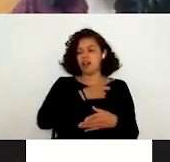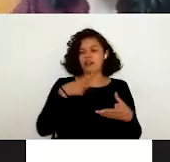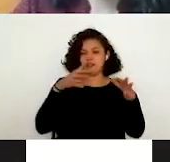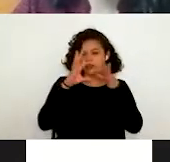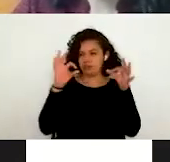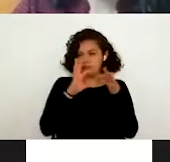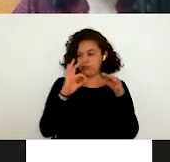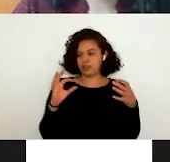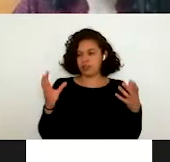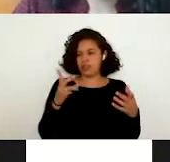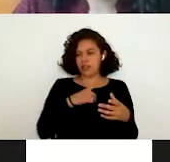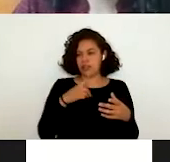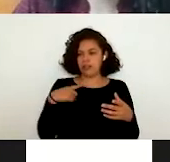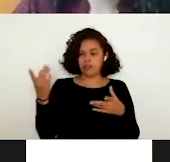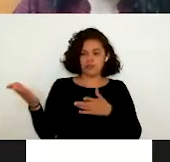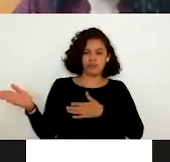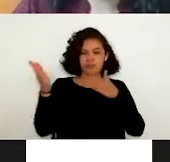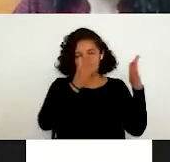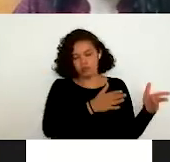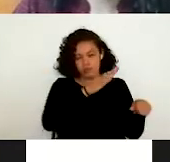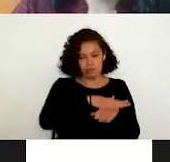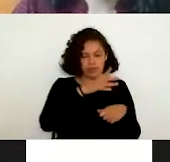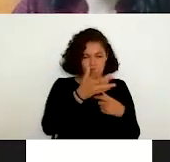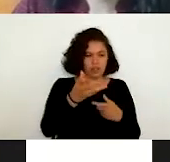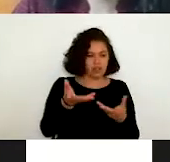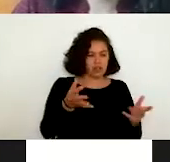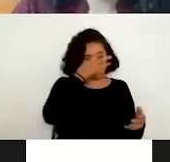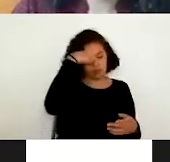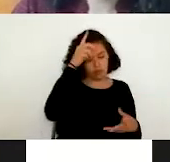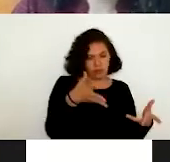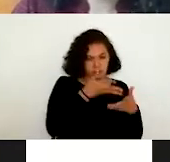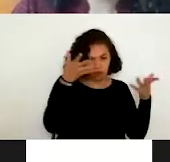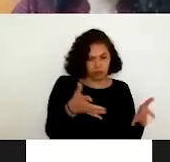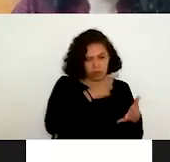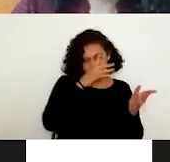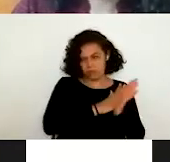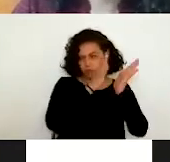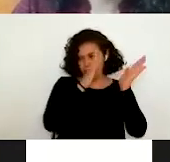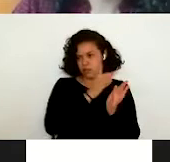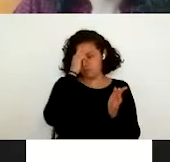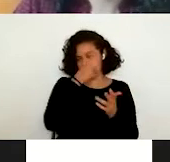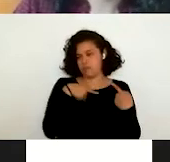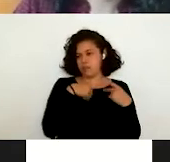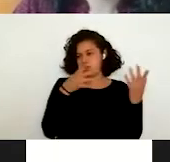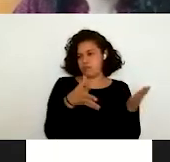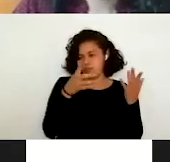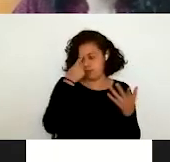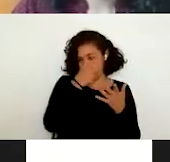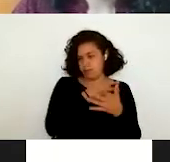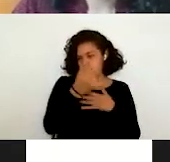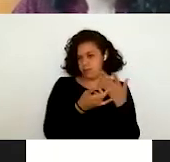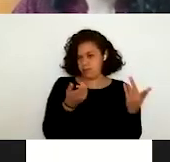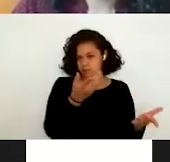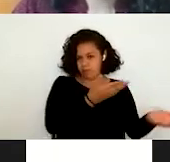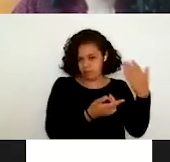dar preferencia a aquellos que faciliten, promueven o posibiliten la participación de la gente en el proyecto, ¿no?